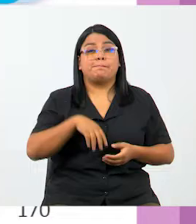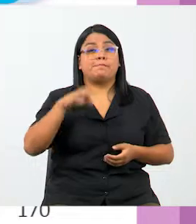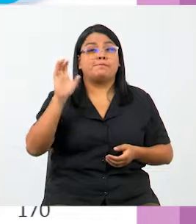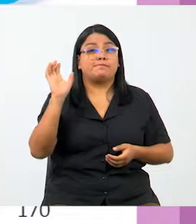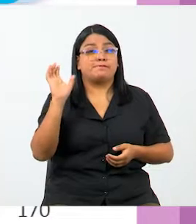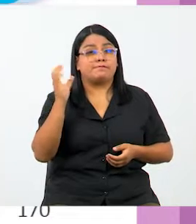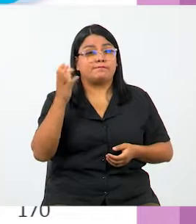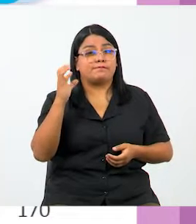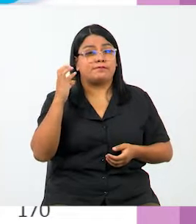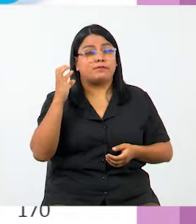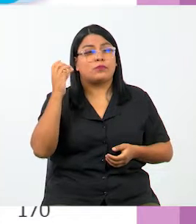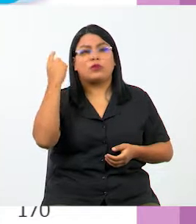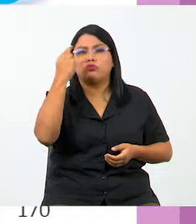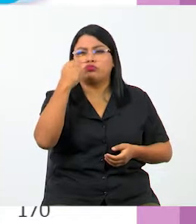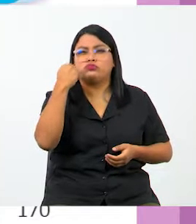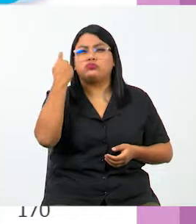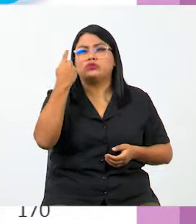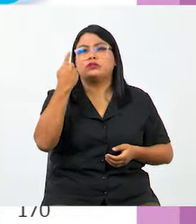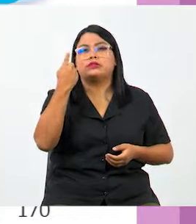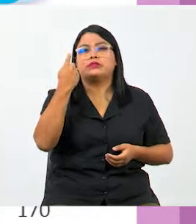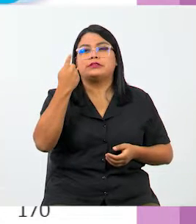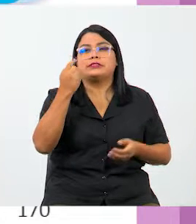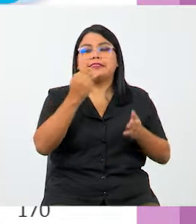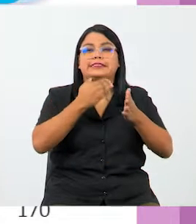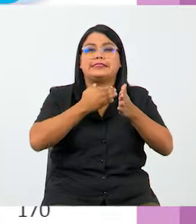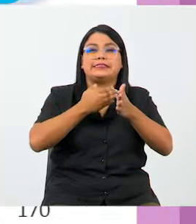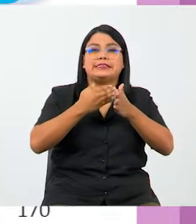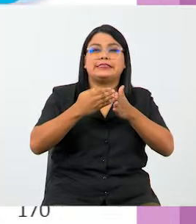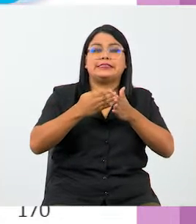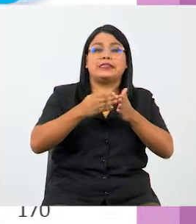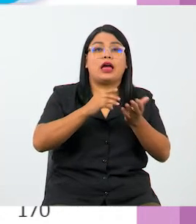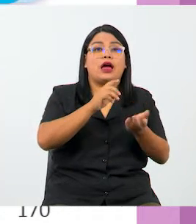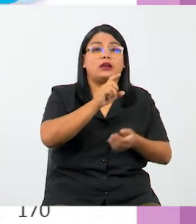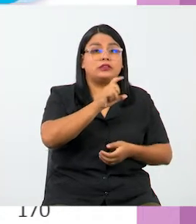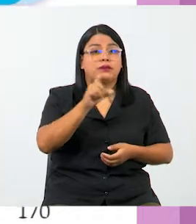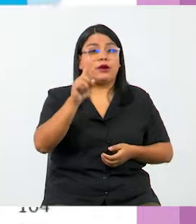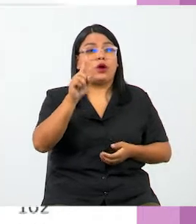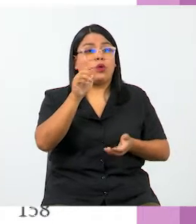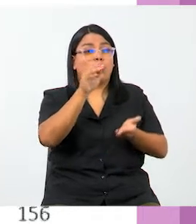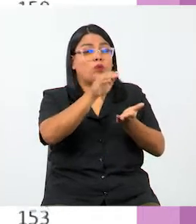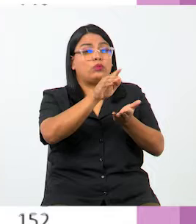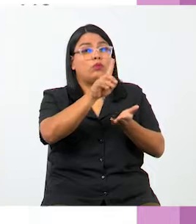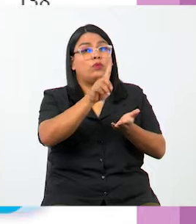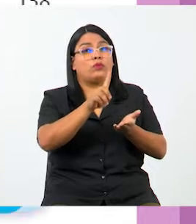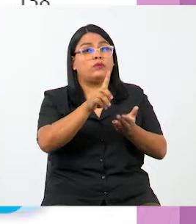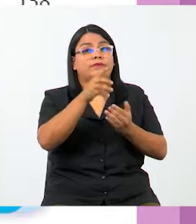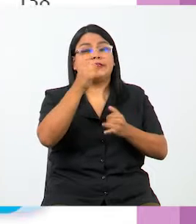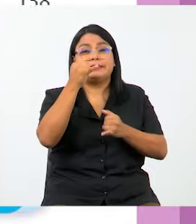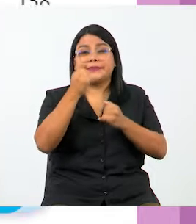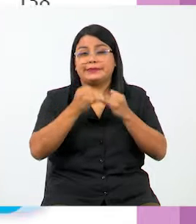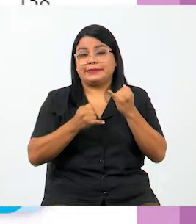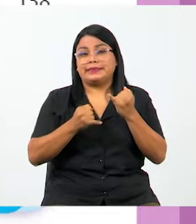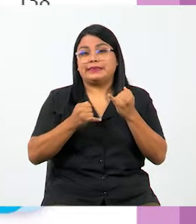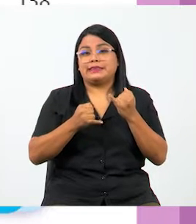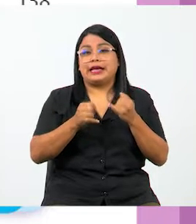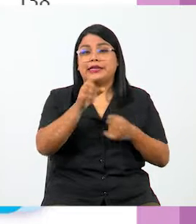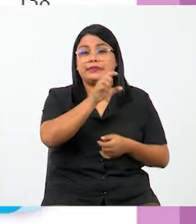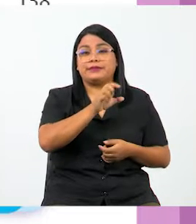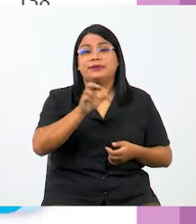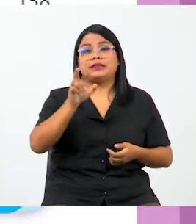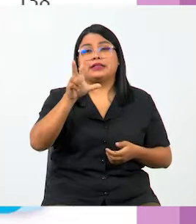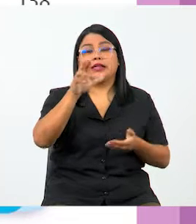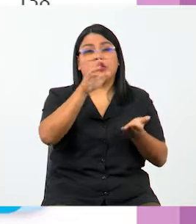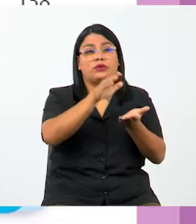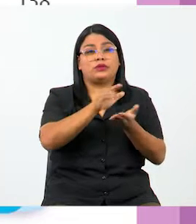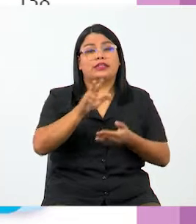morado, que comienza en la semana 1 de la unidad 1 y llega hasta la semana 3 de la unidad 3,